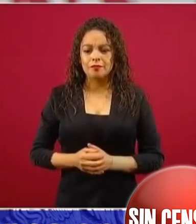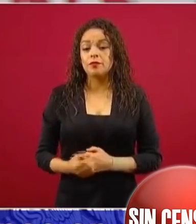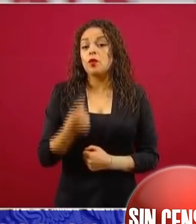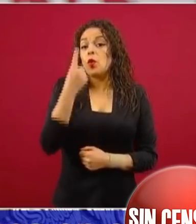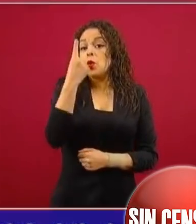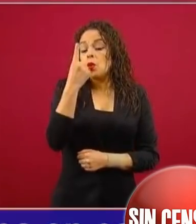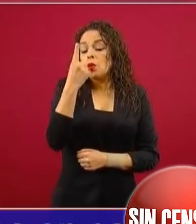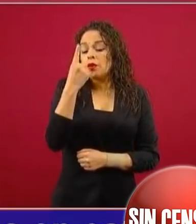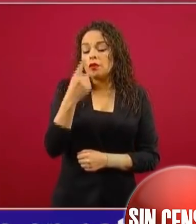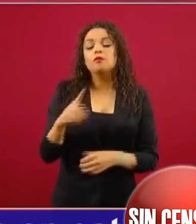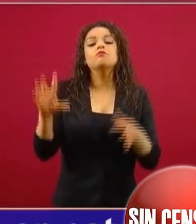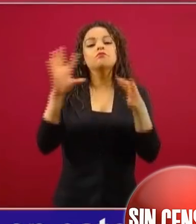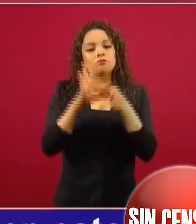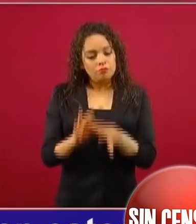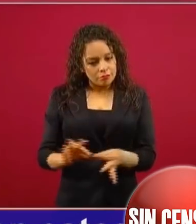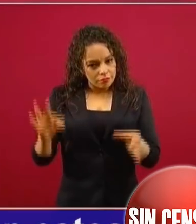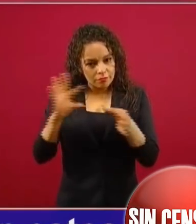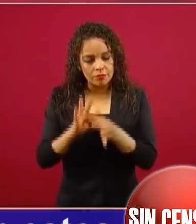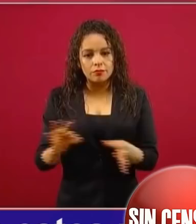aclarar, informar,